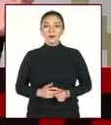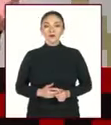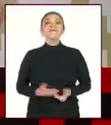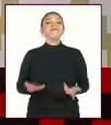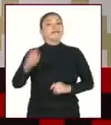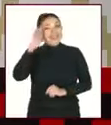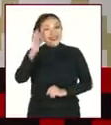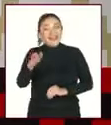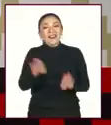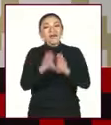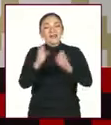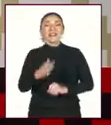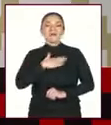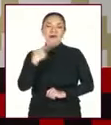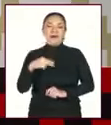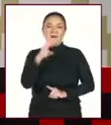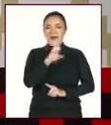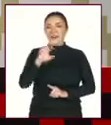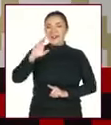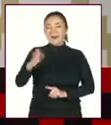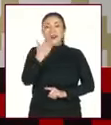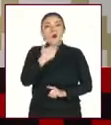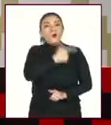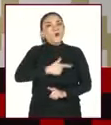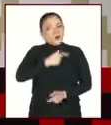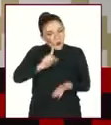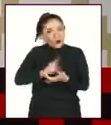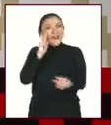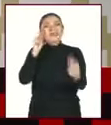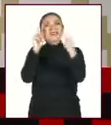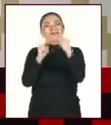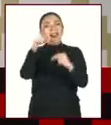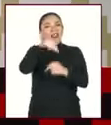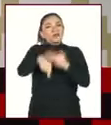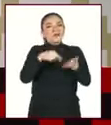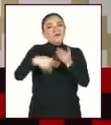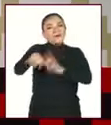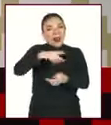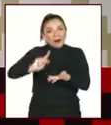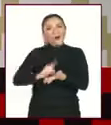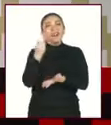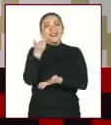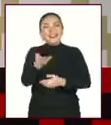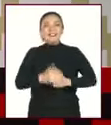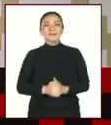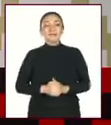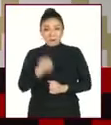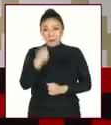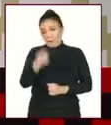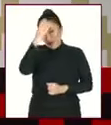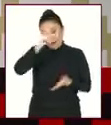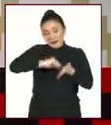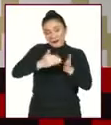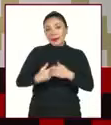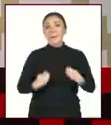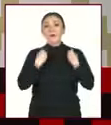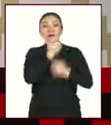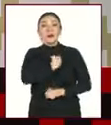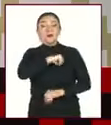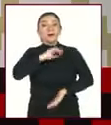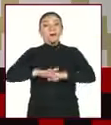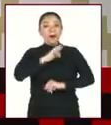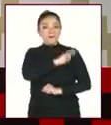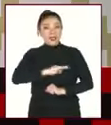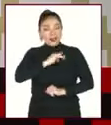Hola, ¿qué tal? Les saluda Enrique Rodal. Qué gusto encontrarnos en este espacio nuevamente. En el marco de la estrategia Vive Saludable, Vive